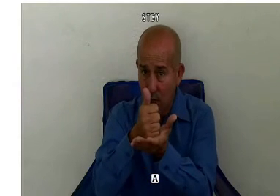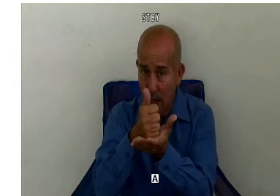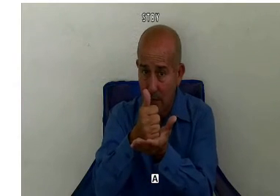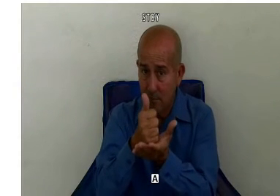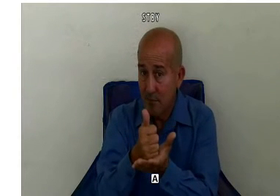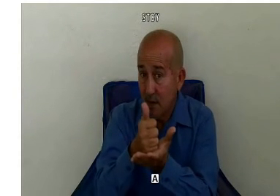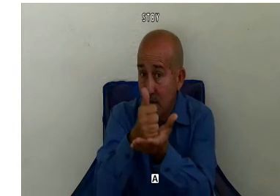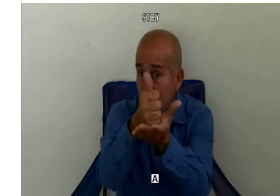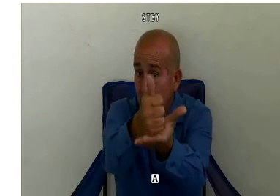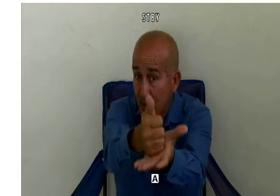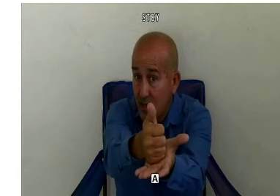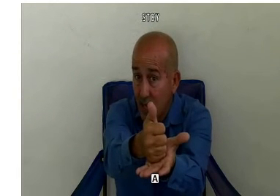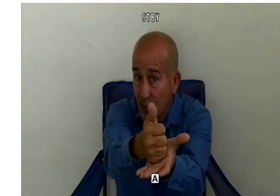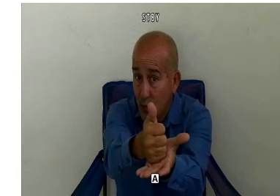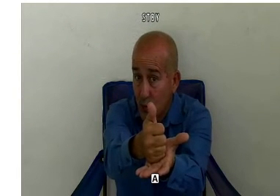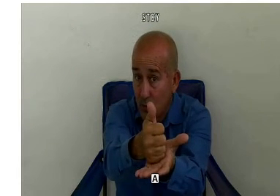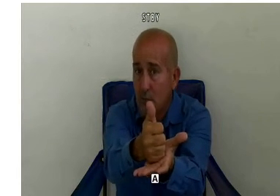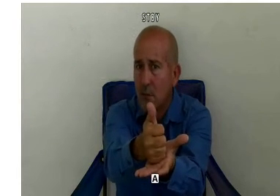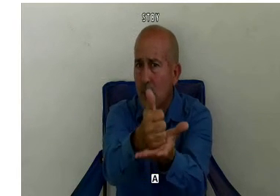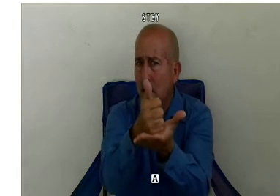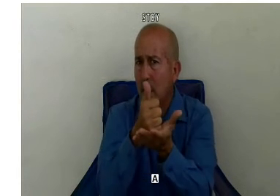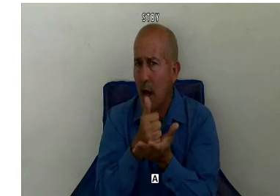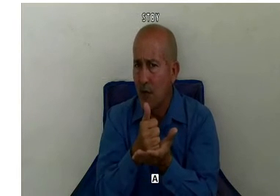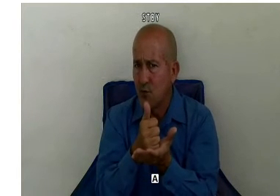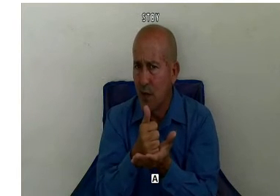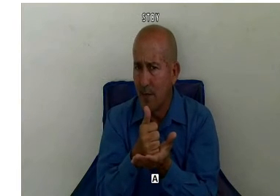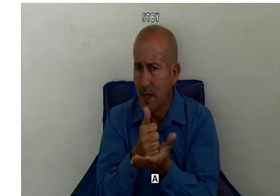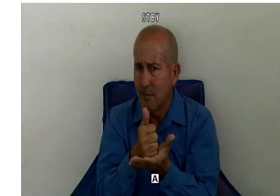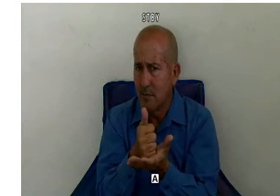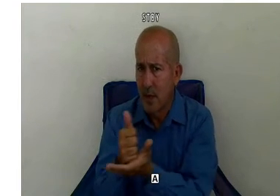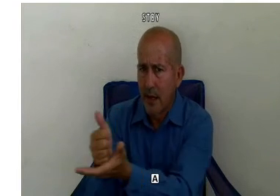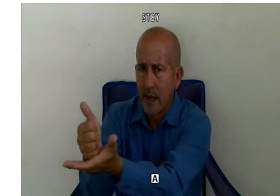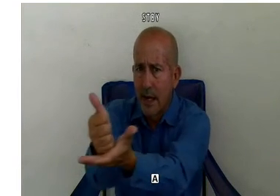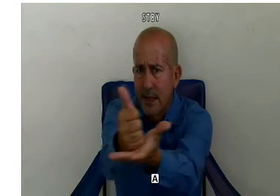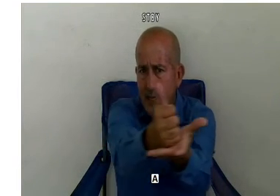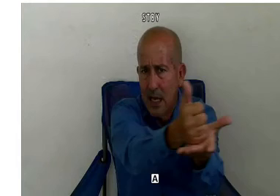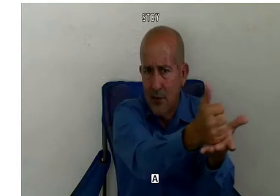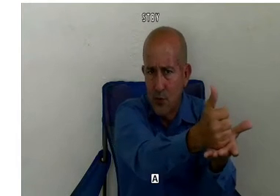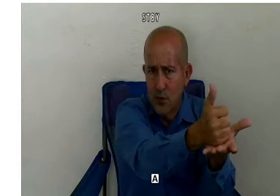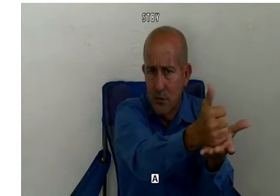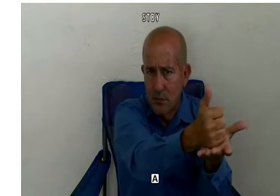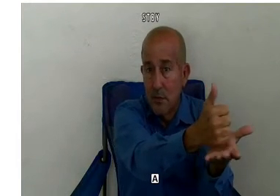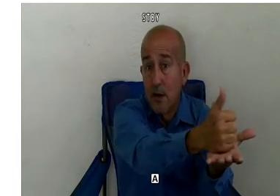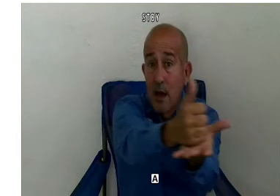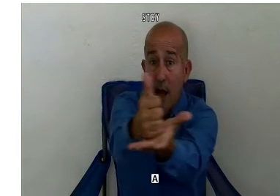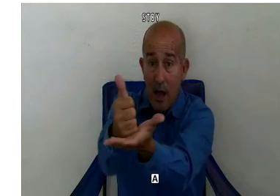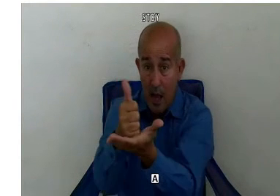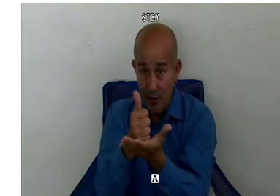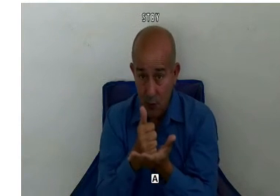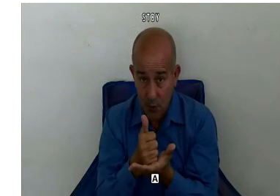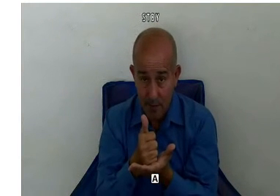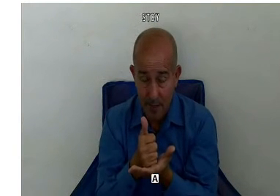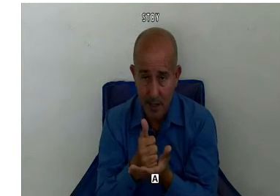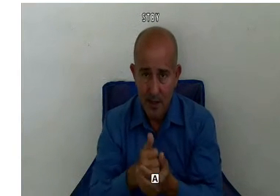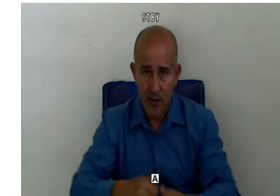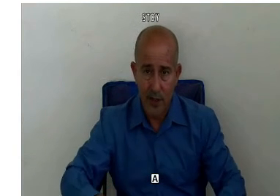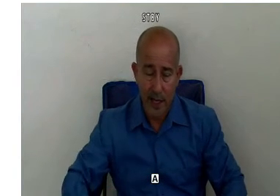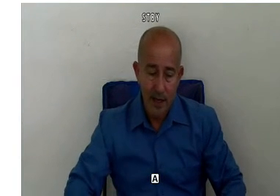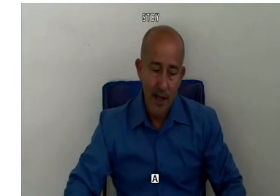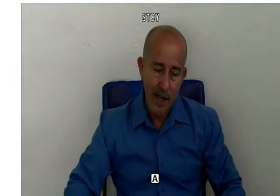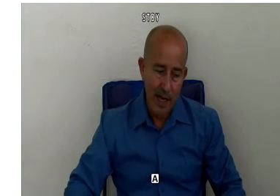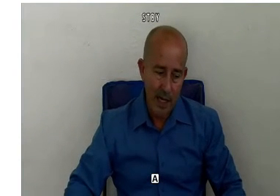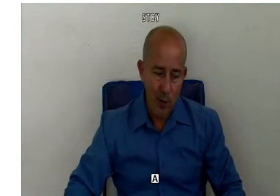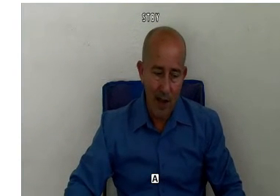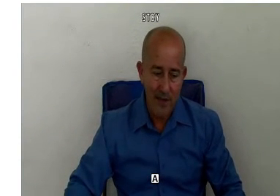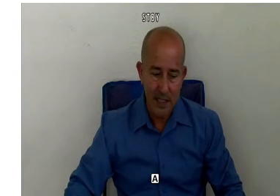Ayudar. Te ayudo. Ayúdame. Les ayudo. Ayúdenme. ¿Ok?